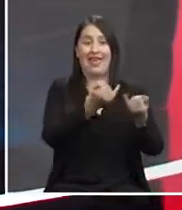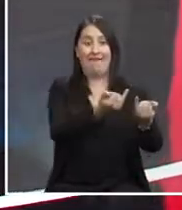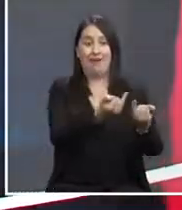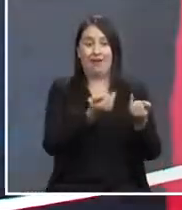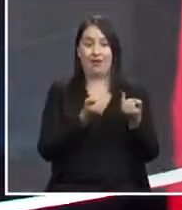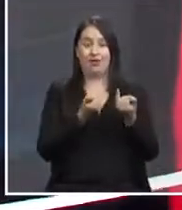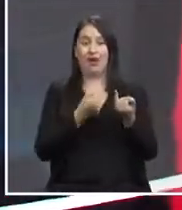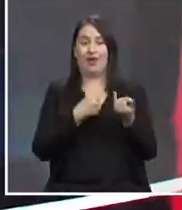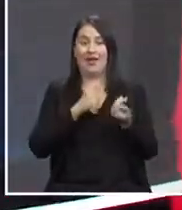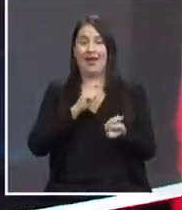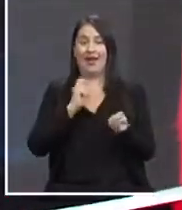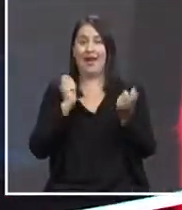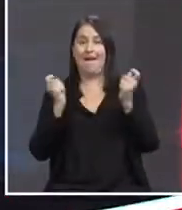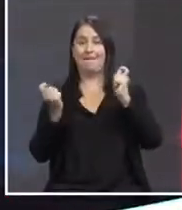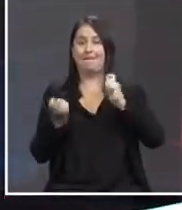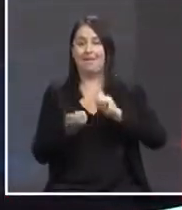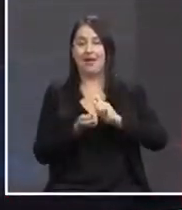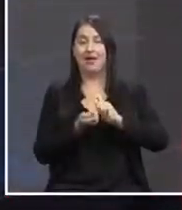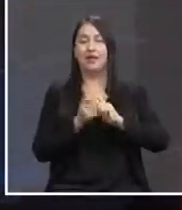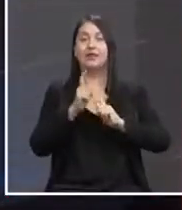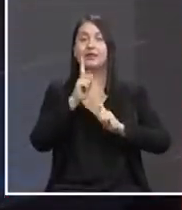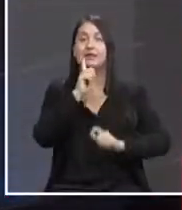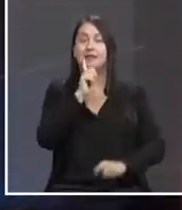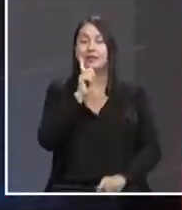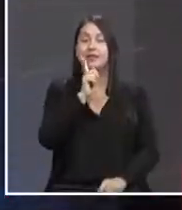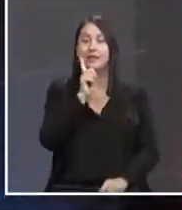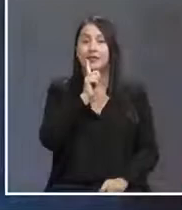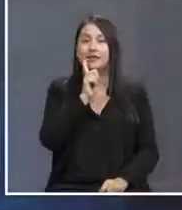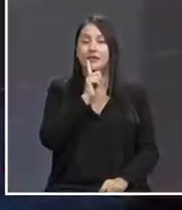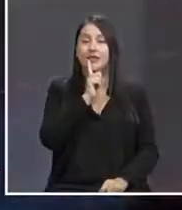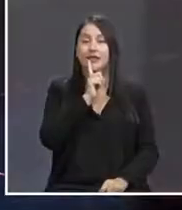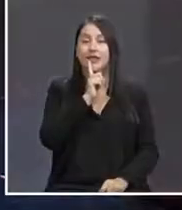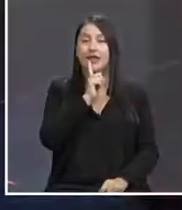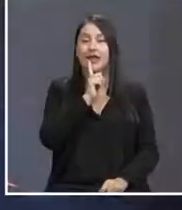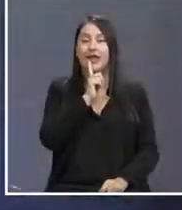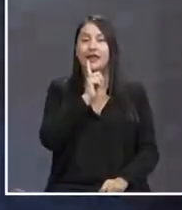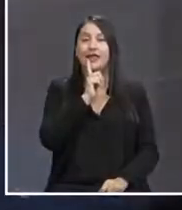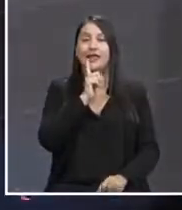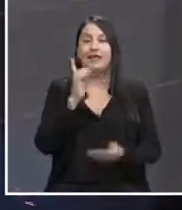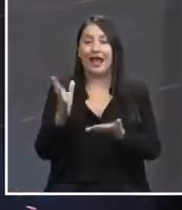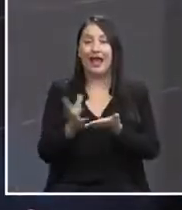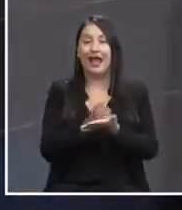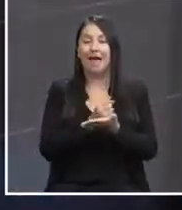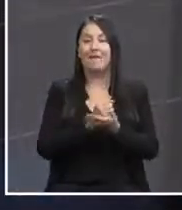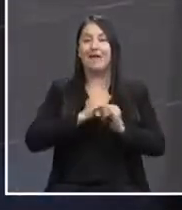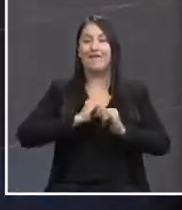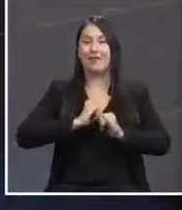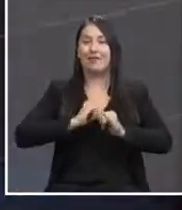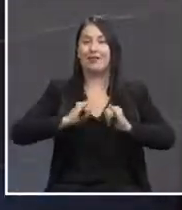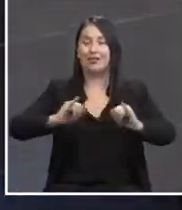redes, tienes una cantidad tremenda de alcanzar información verídica, de chequear.